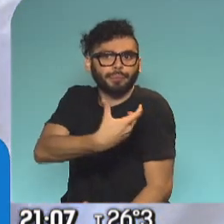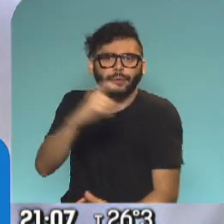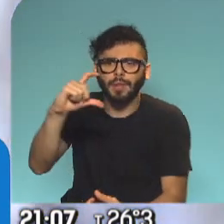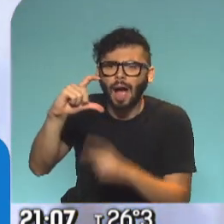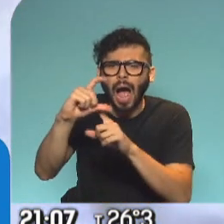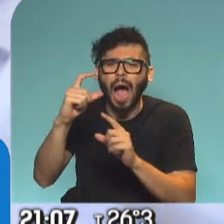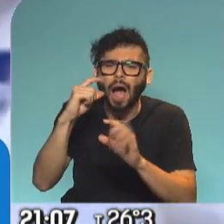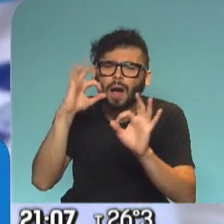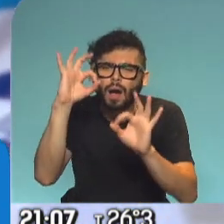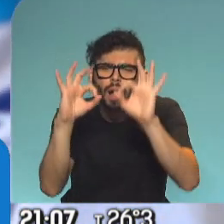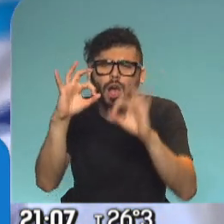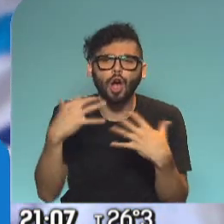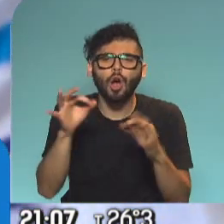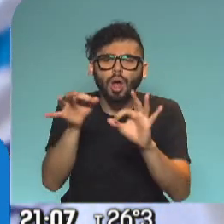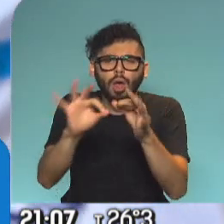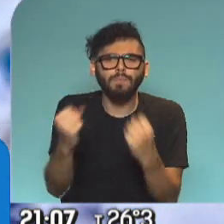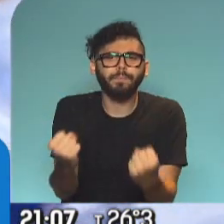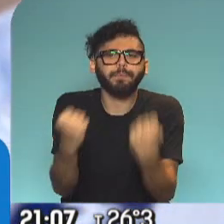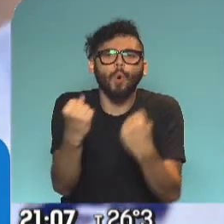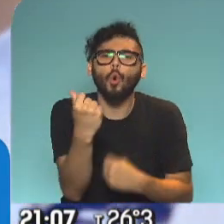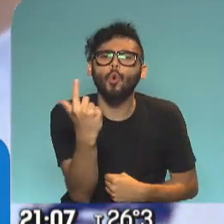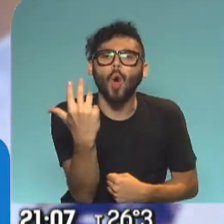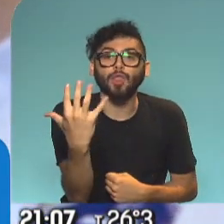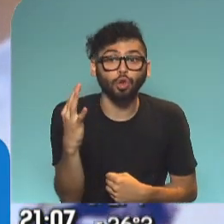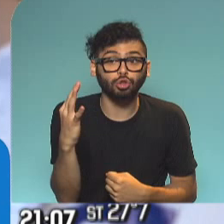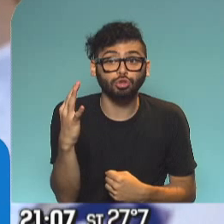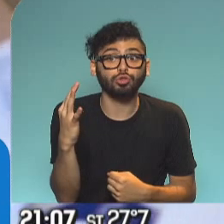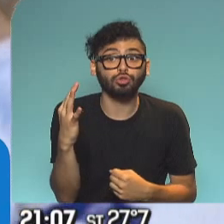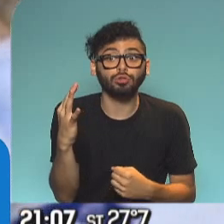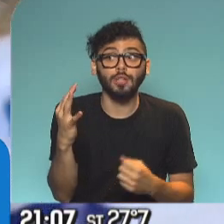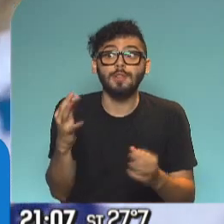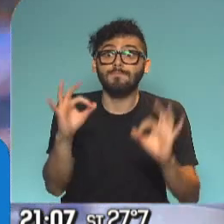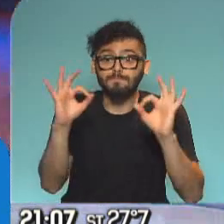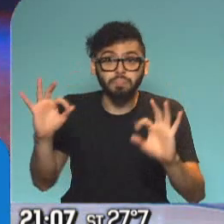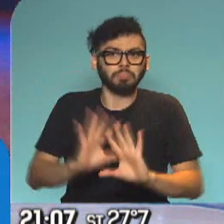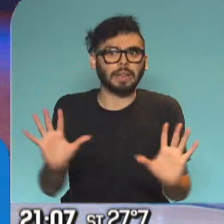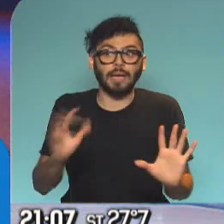anticuerpos suficientes, usted va a tener defensa contra el coronavirus. Ya seguiremos hablando,